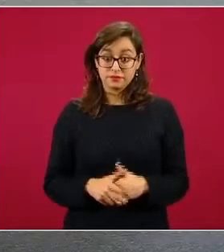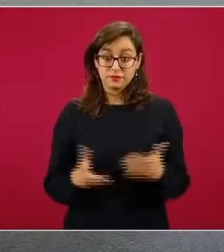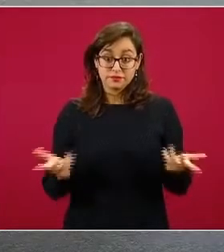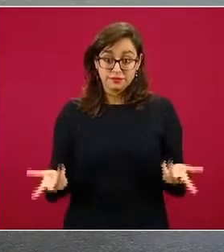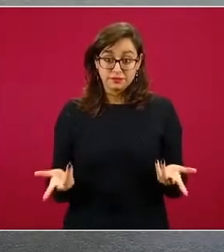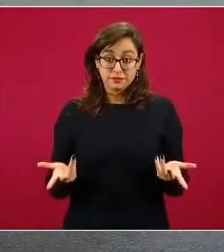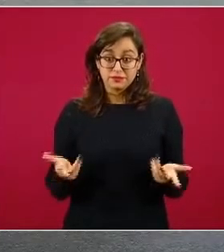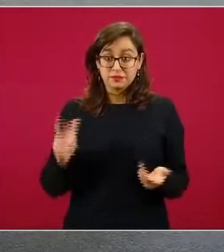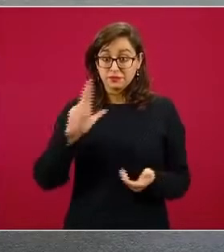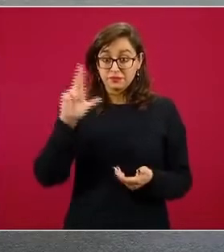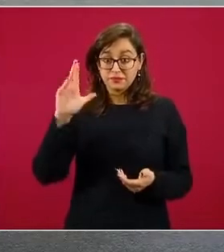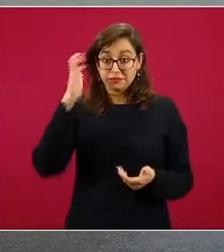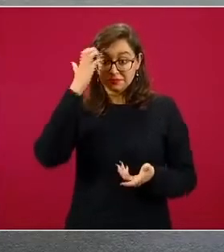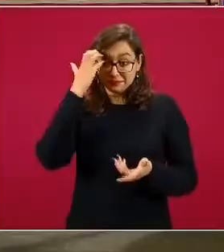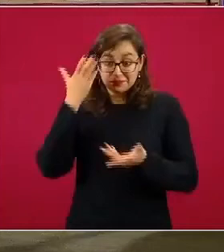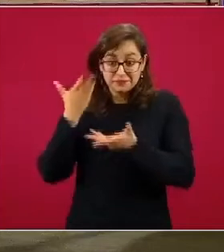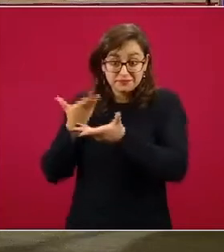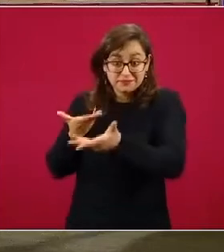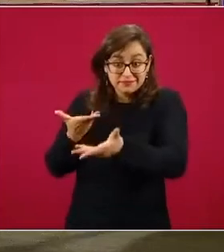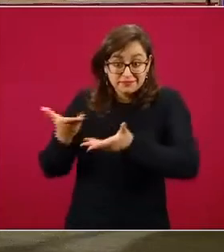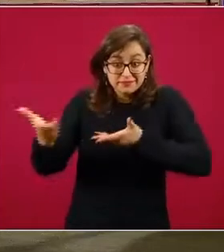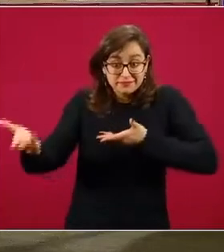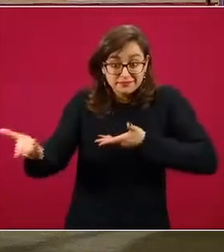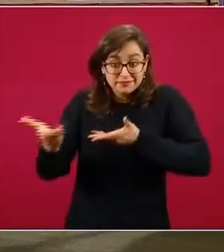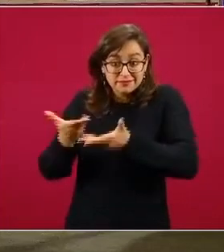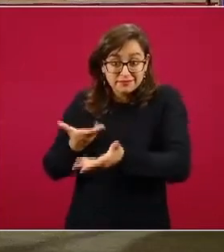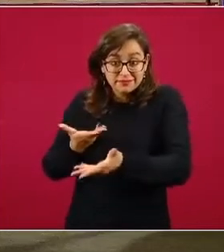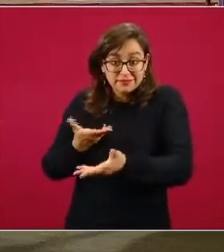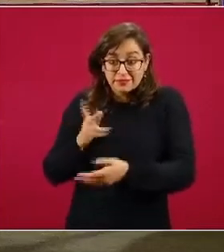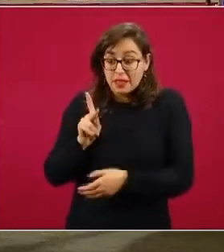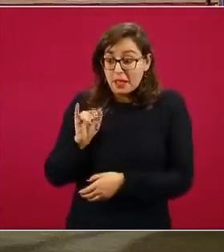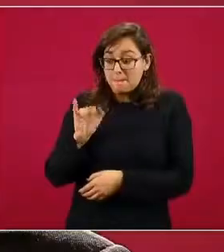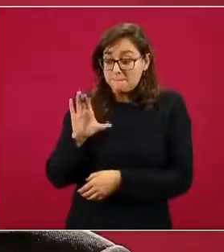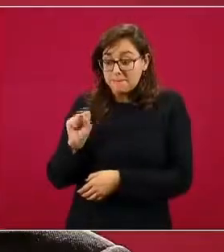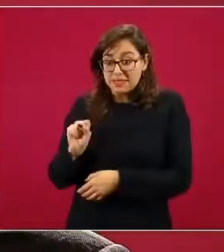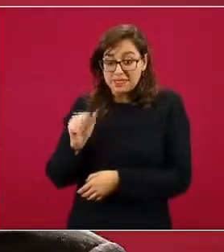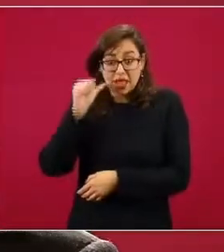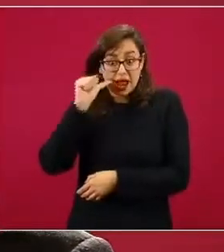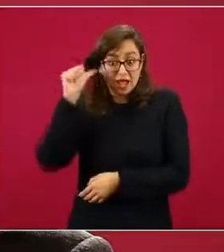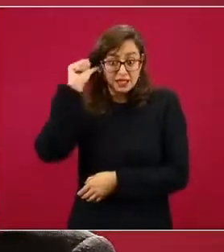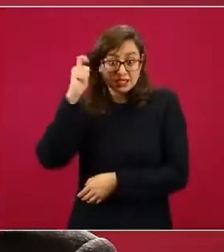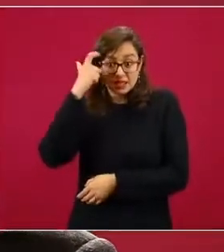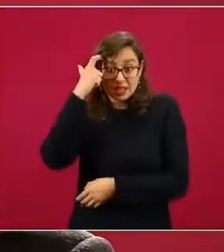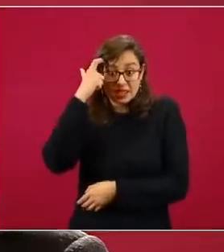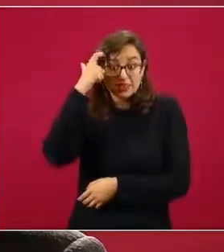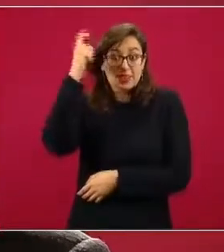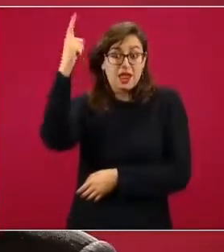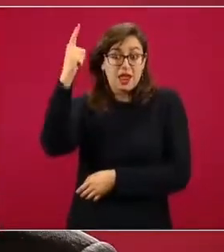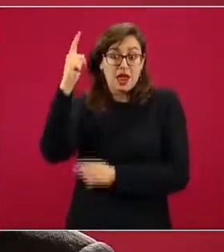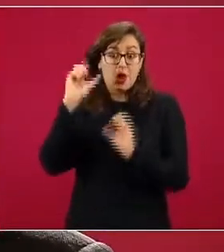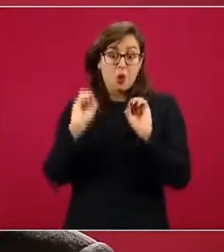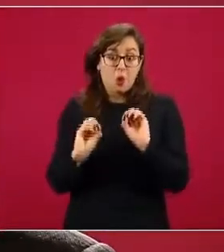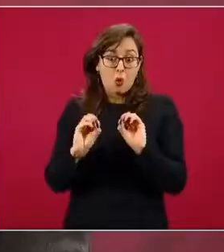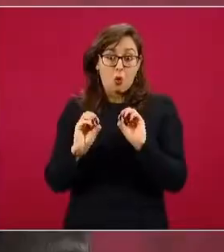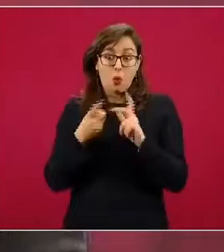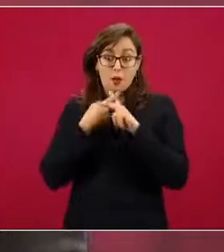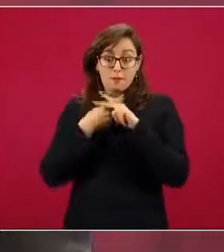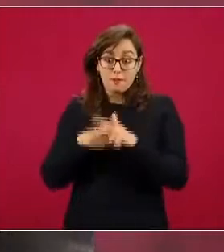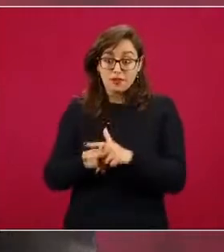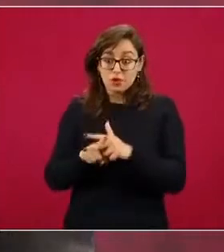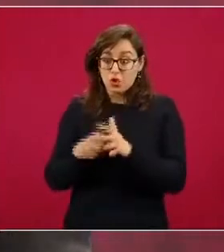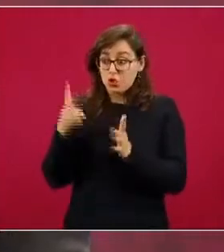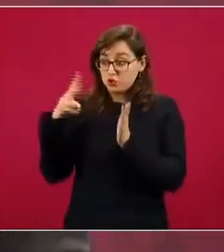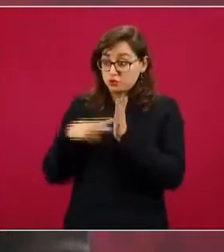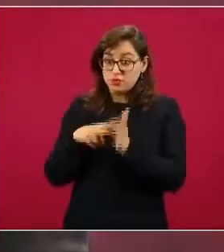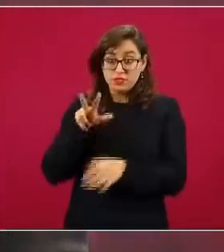de reconocimiento mutuo, está perfectamente establecido. PICS no se inventó ayer, ni empezó cuando México se adhirió. México